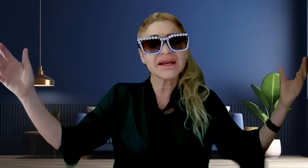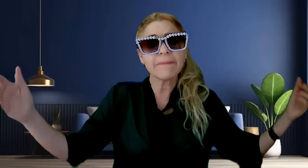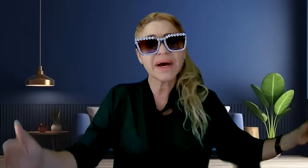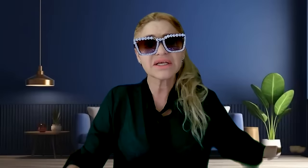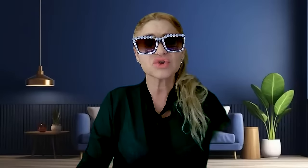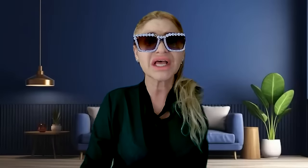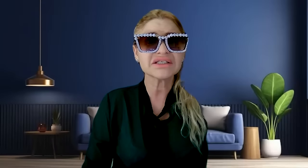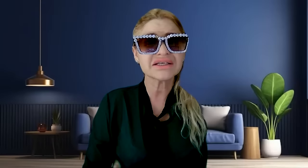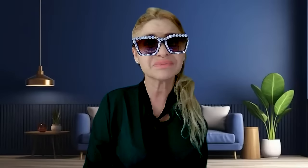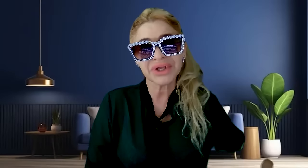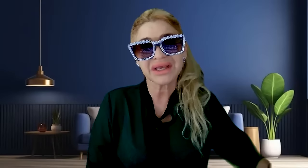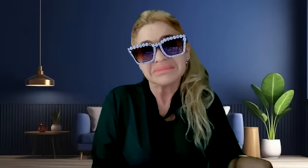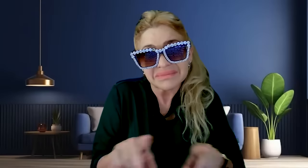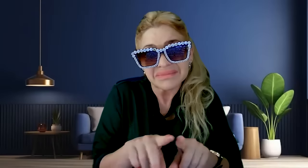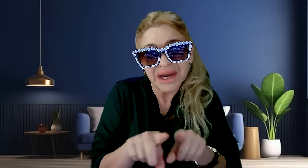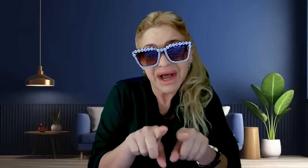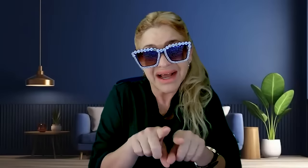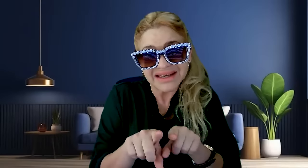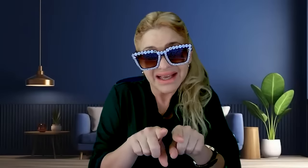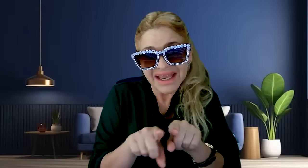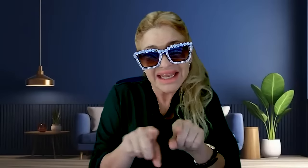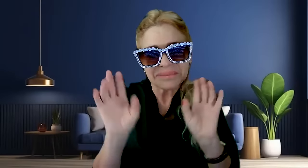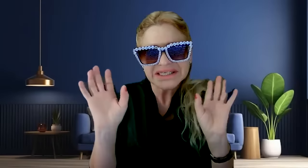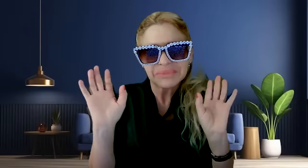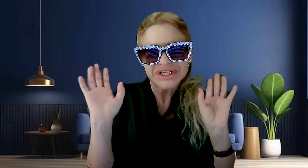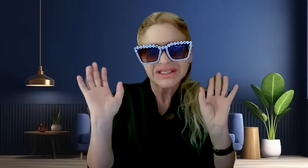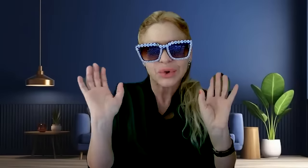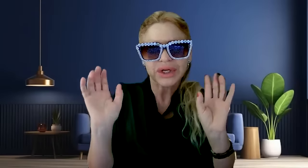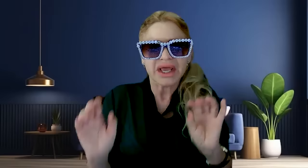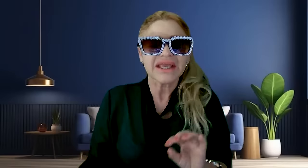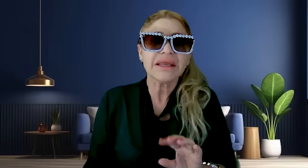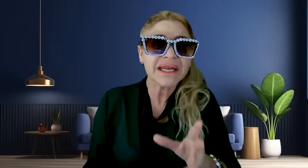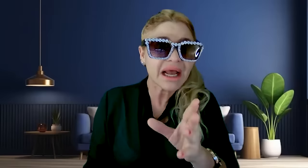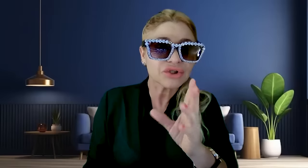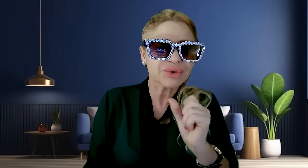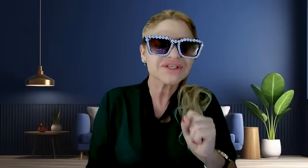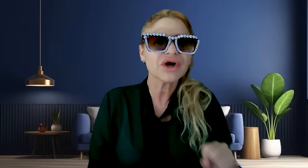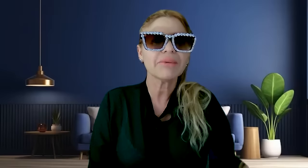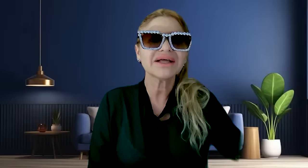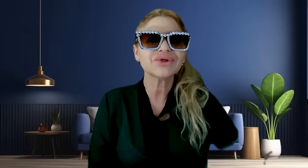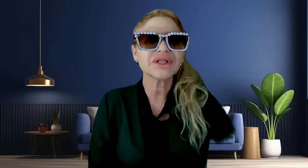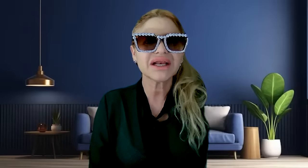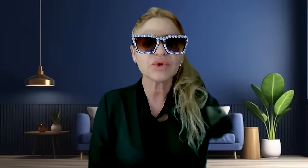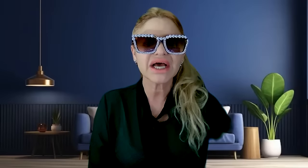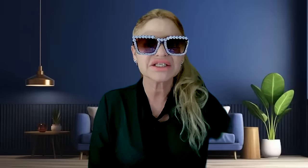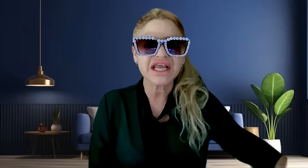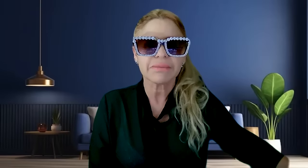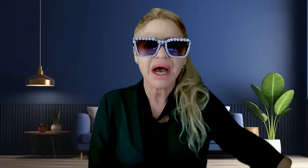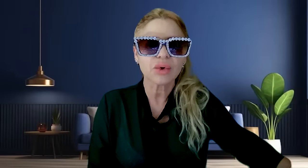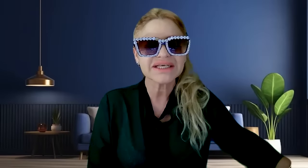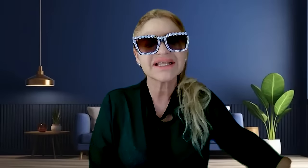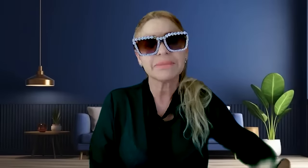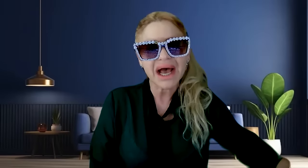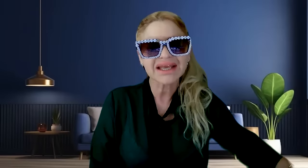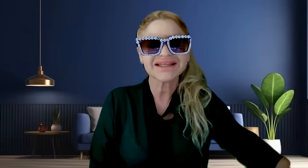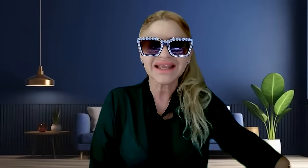va a dejar campar a sus anchas porque trabajan en el mismo sector. Y miren a continuación, hablando de Claudia